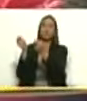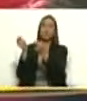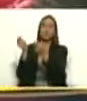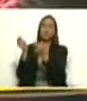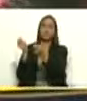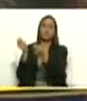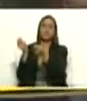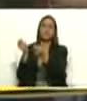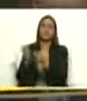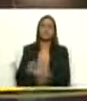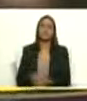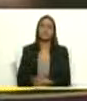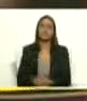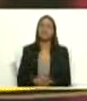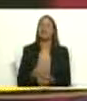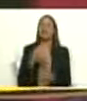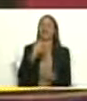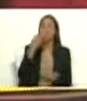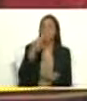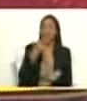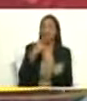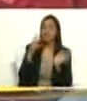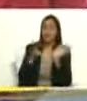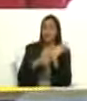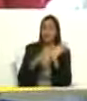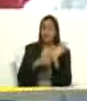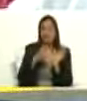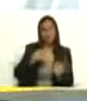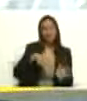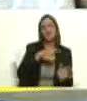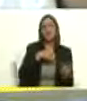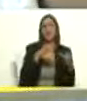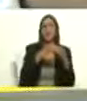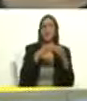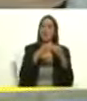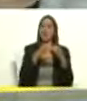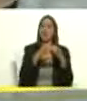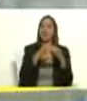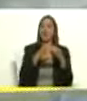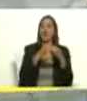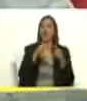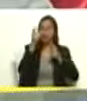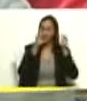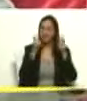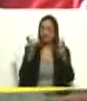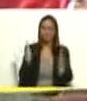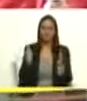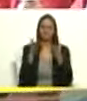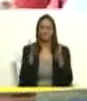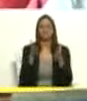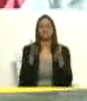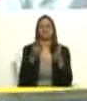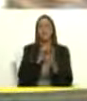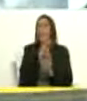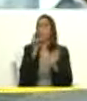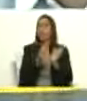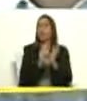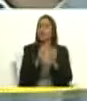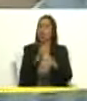alcaldías Y la verdad verdadera tremendo triunfo bello bonito gestado des la base